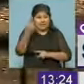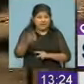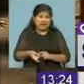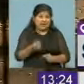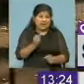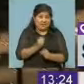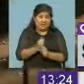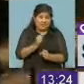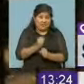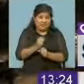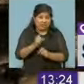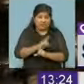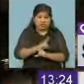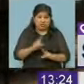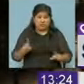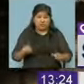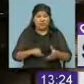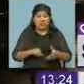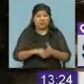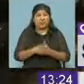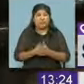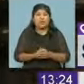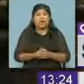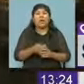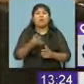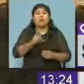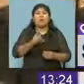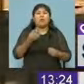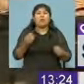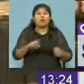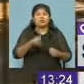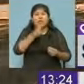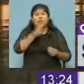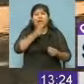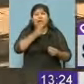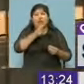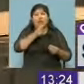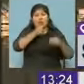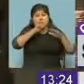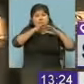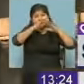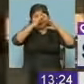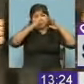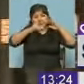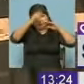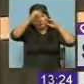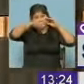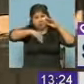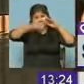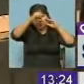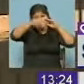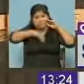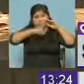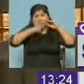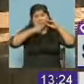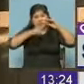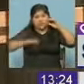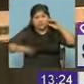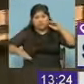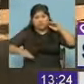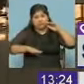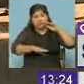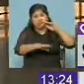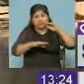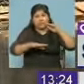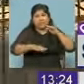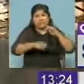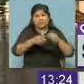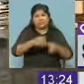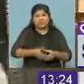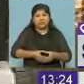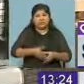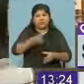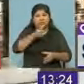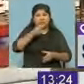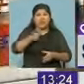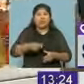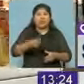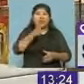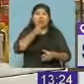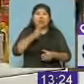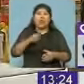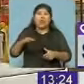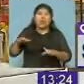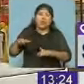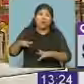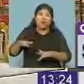el agua ingreso por los techos o ingreso por la parte de abajo por los techos por los resumideros por la calle